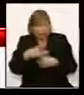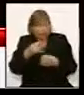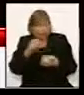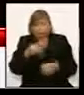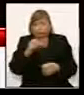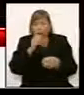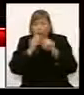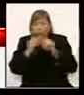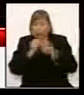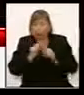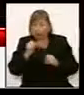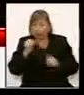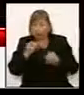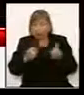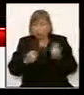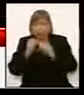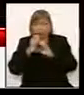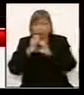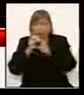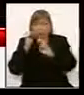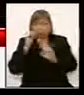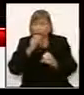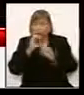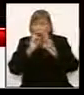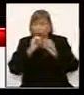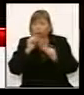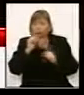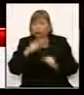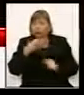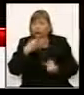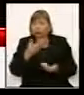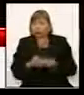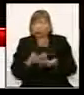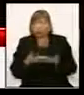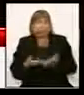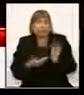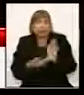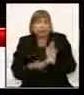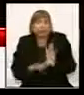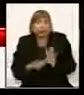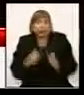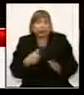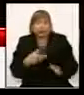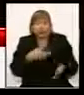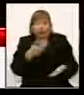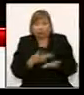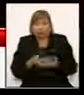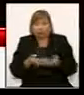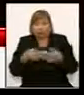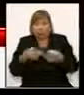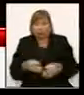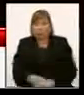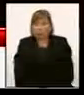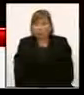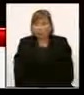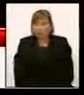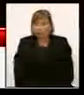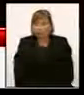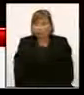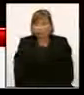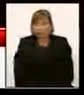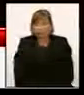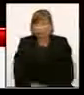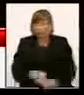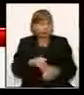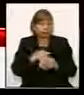Ministerio de Comunicaciones, del Transporte y Comunicaciones? Sí lo es. Y está puesta en nuestra agenda prioritaria. Entonces, en